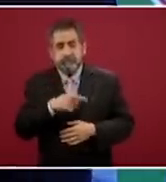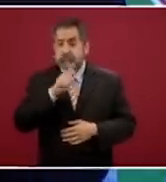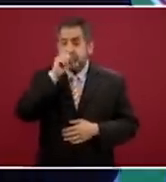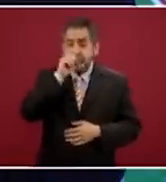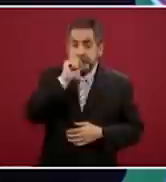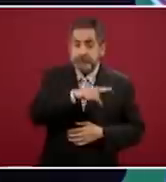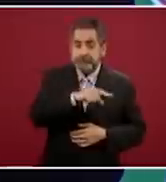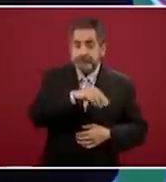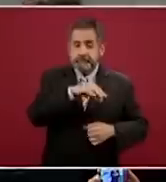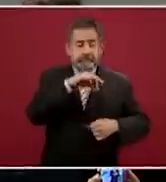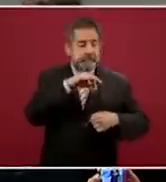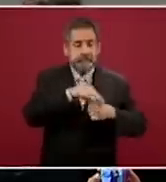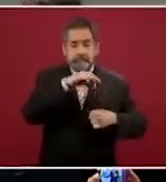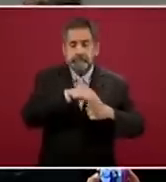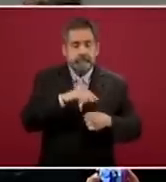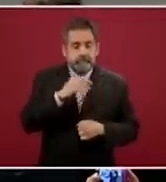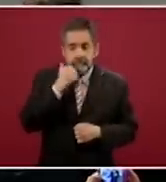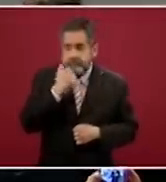quieren